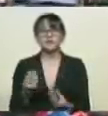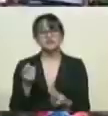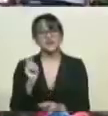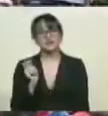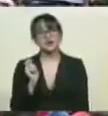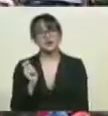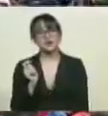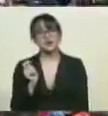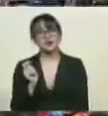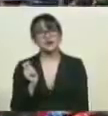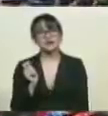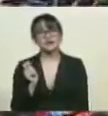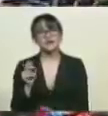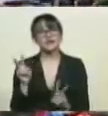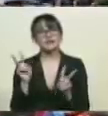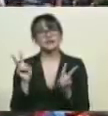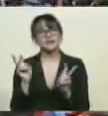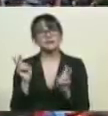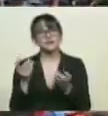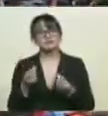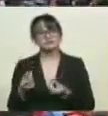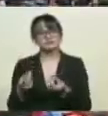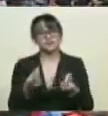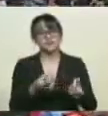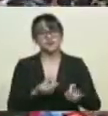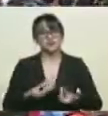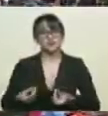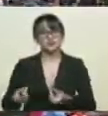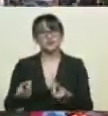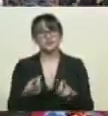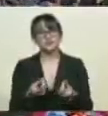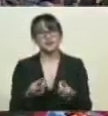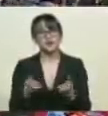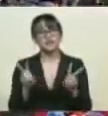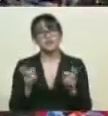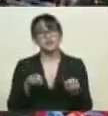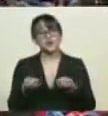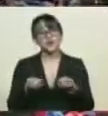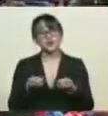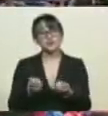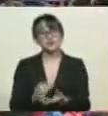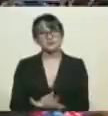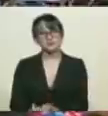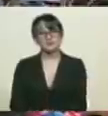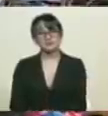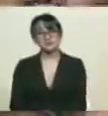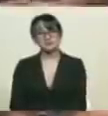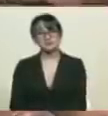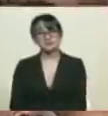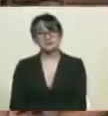en el campo de la reactivación y de la nueva economía.